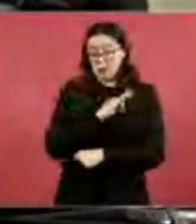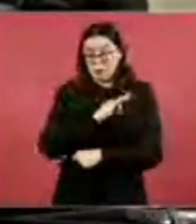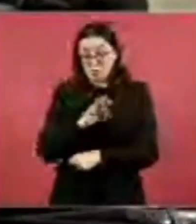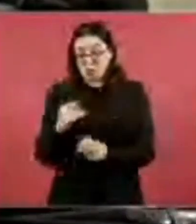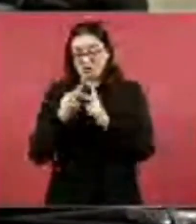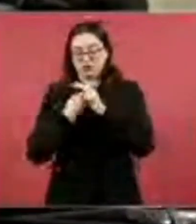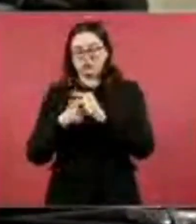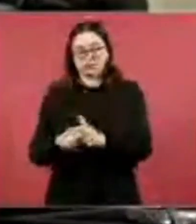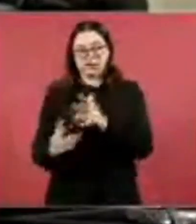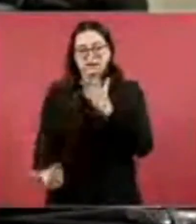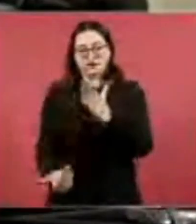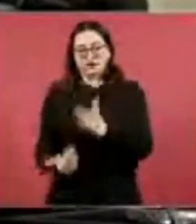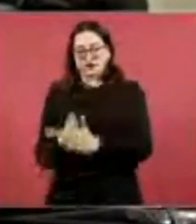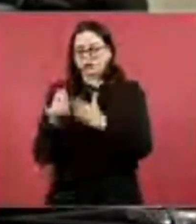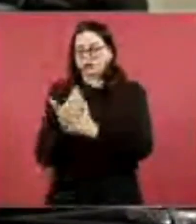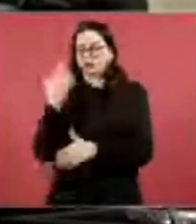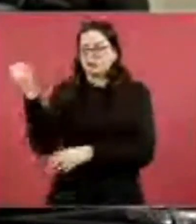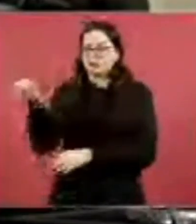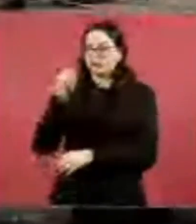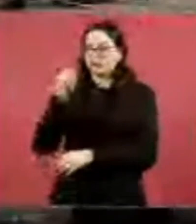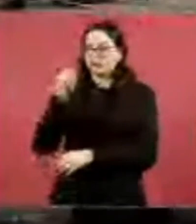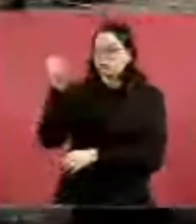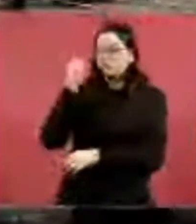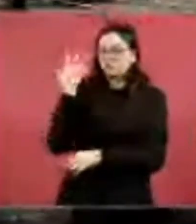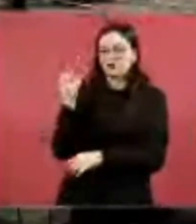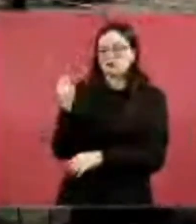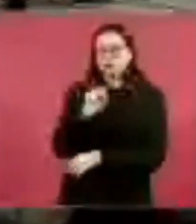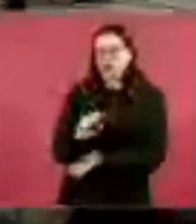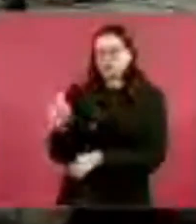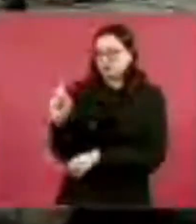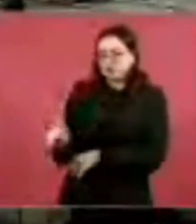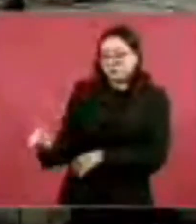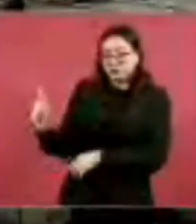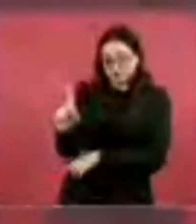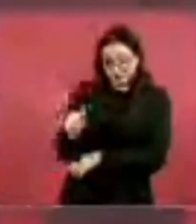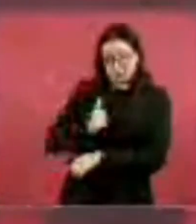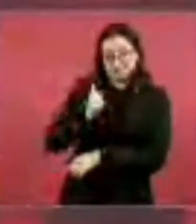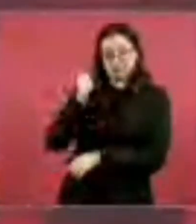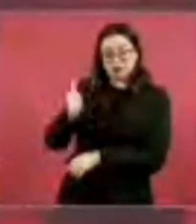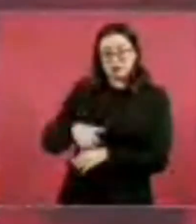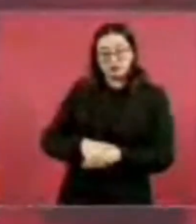iniciar las mañaneras los fines de semana? No.